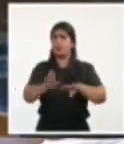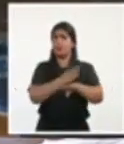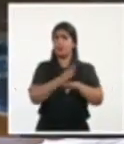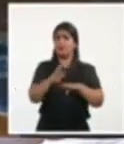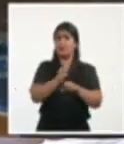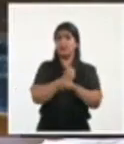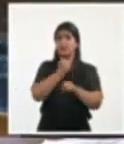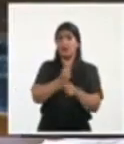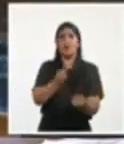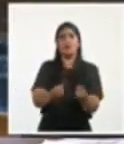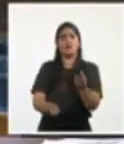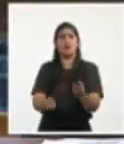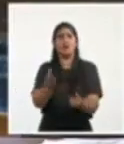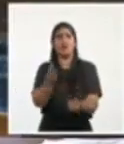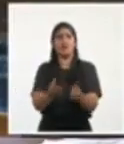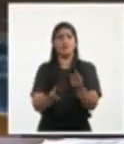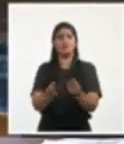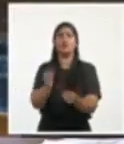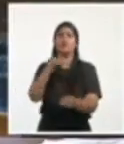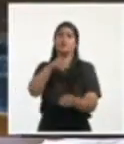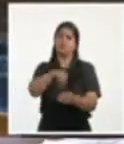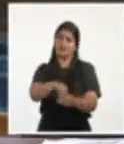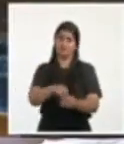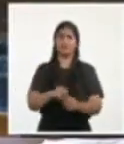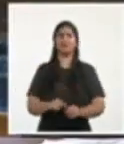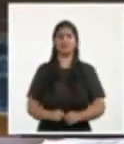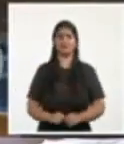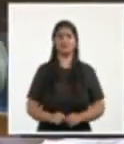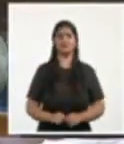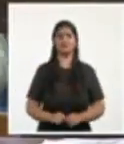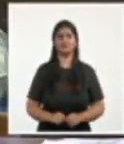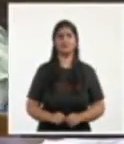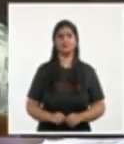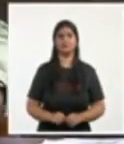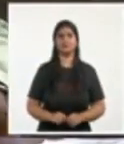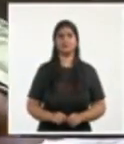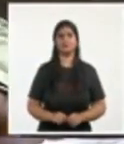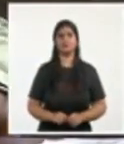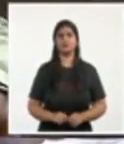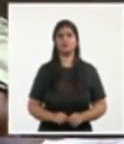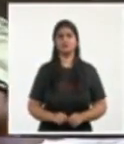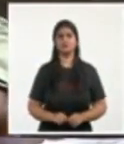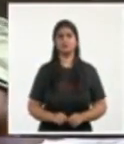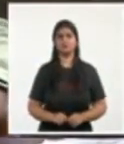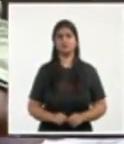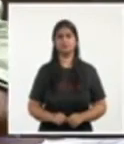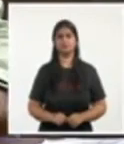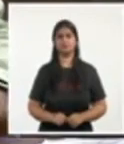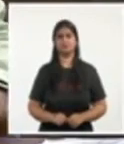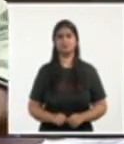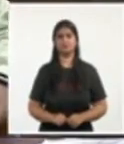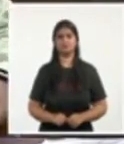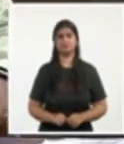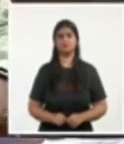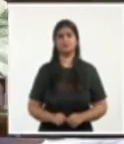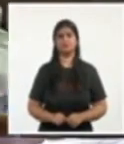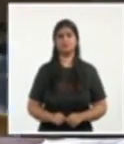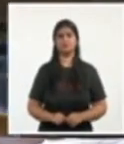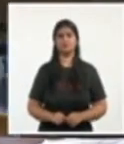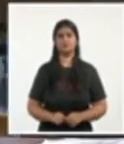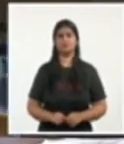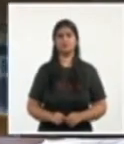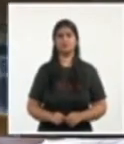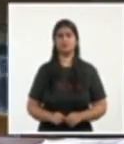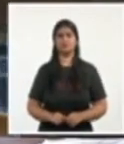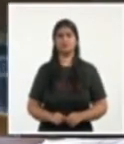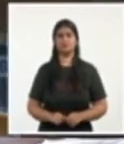de violaciones de lo que se establece para las instituciones cerradas. Por otra parte, la disminución real de la